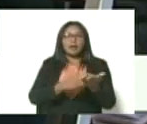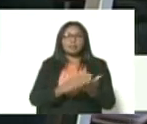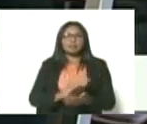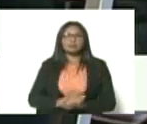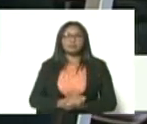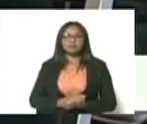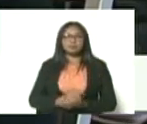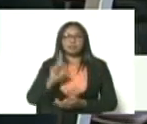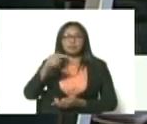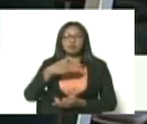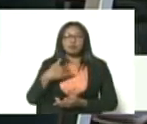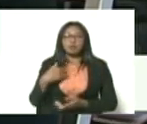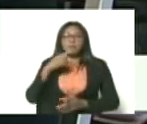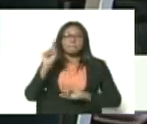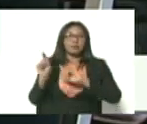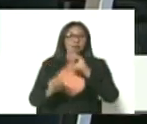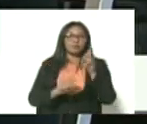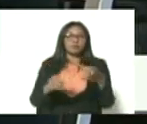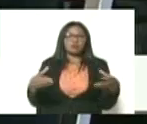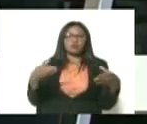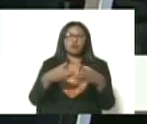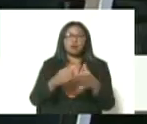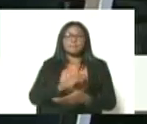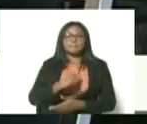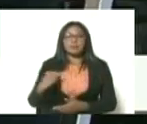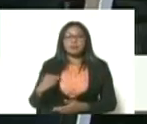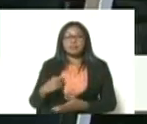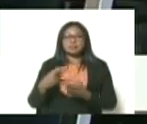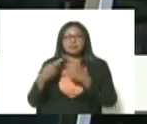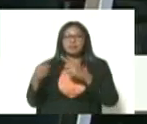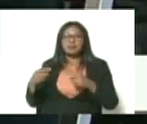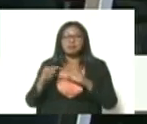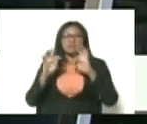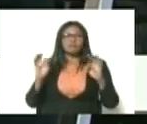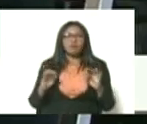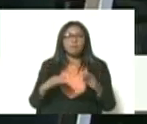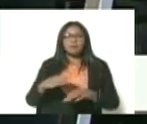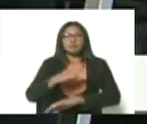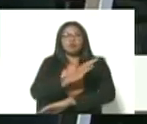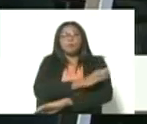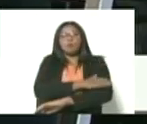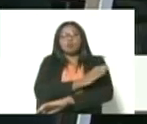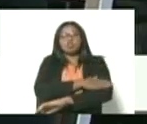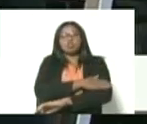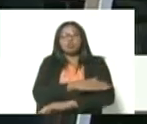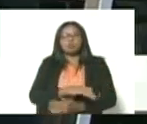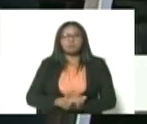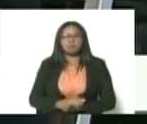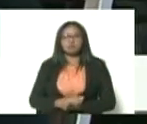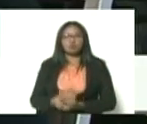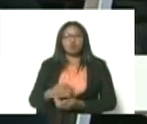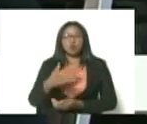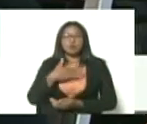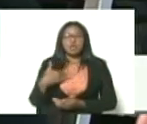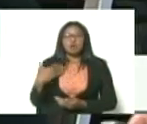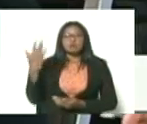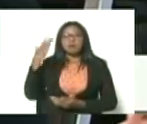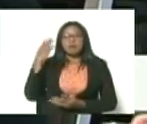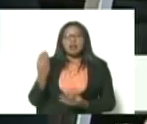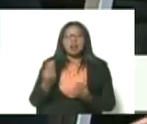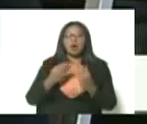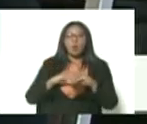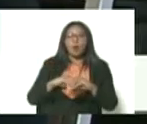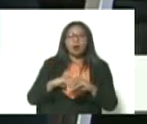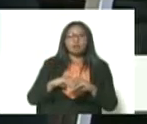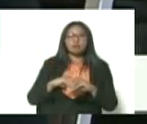preguntar, ha hablado usted de estas reuniones privadas con distintos sectores de oposición y quería saber cómo iban las negociaciones